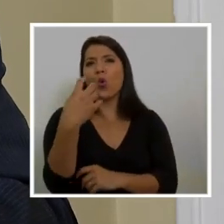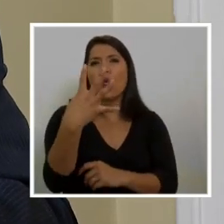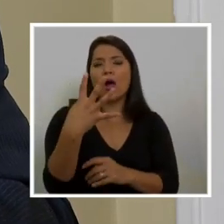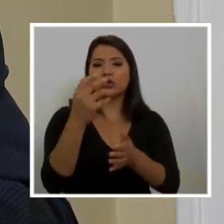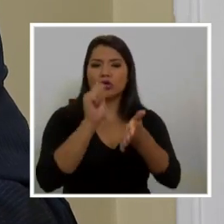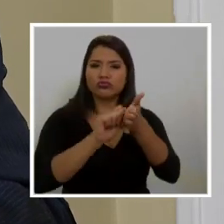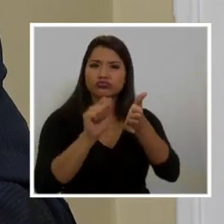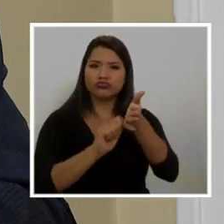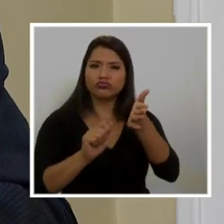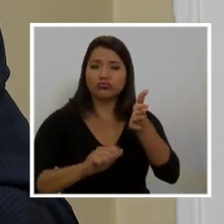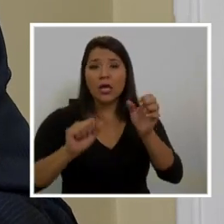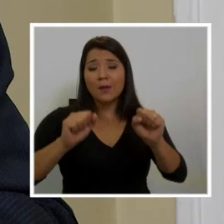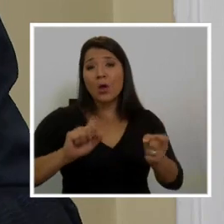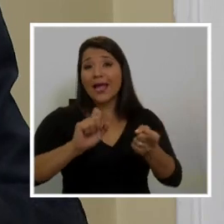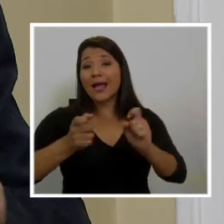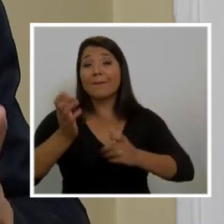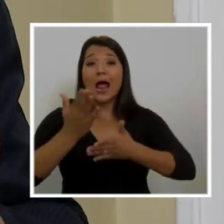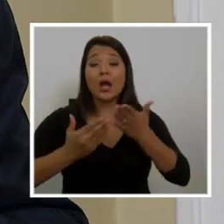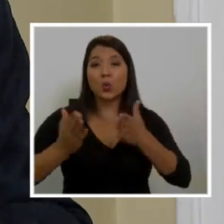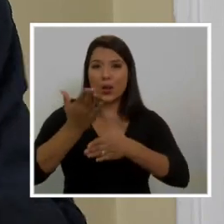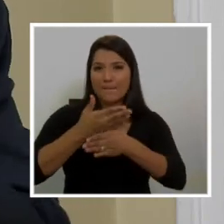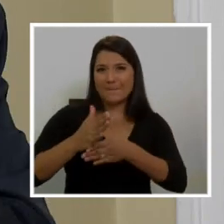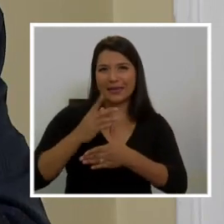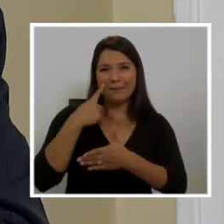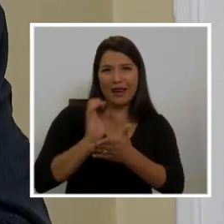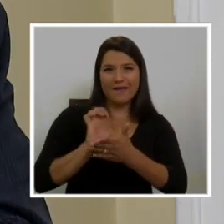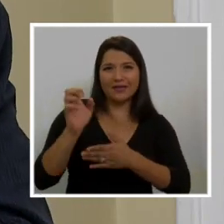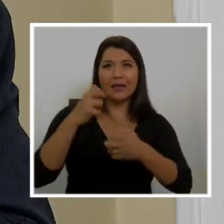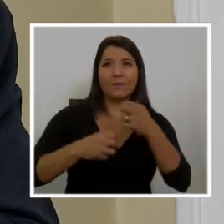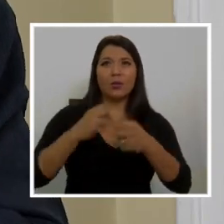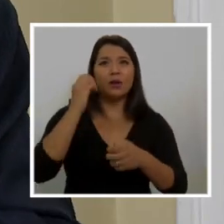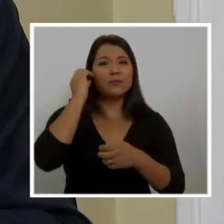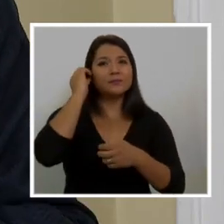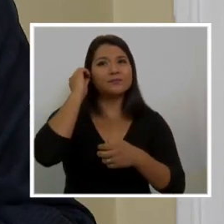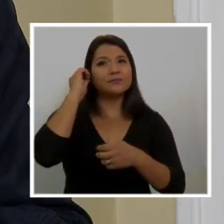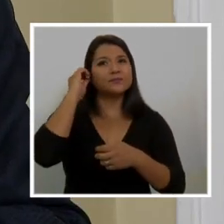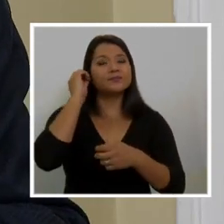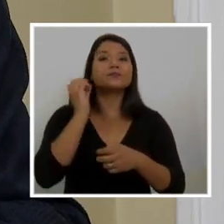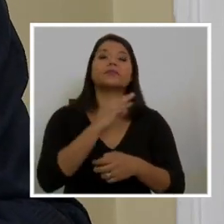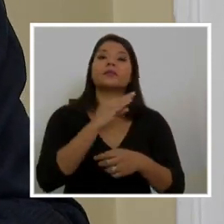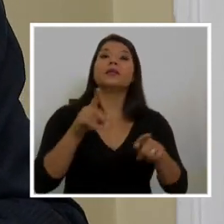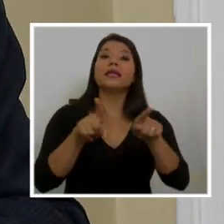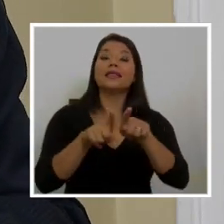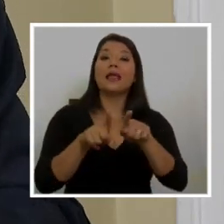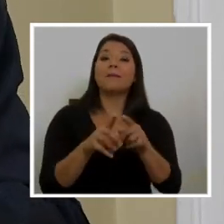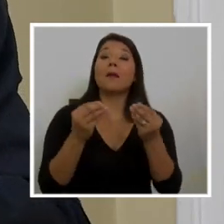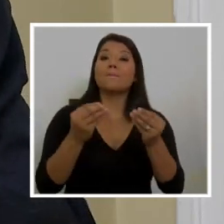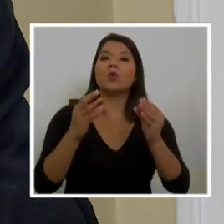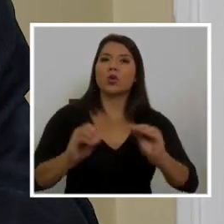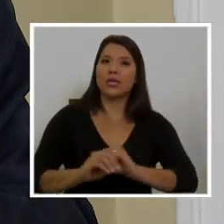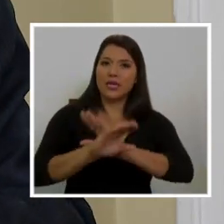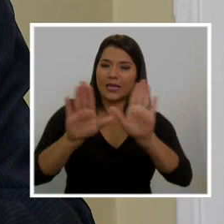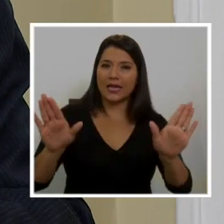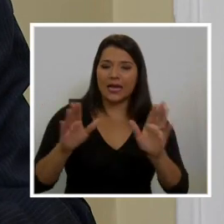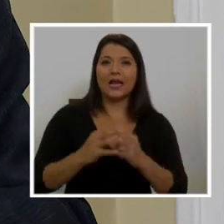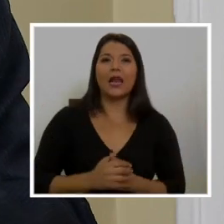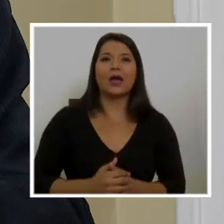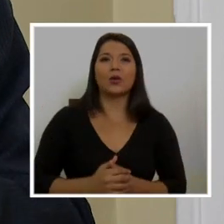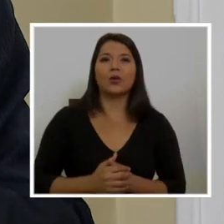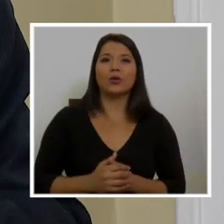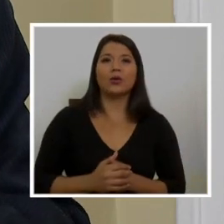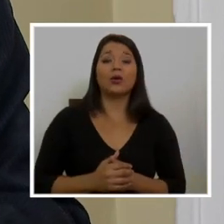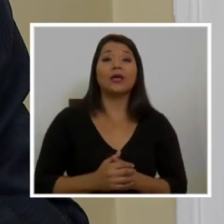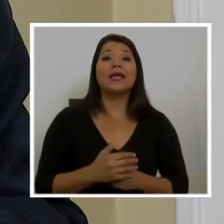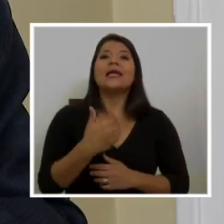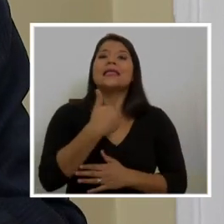pueden modificar algunas partes para que no sean tan conflictivas. Y la otra parte de esto estuvo muy claro en lo que dijo Albino Vargas. Uno puede definir dilo o no, pero